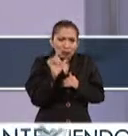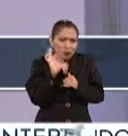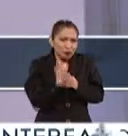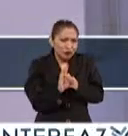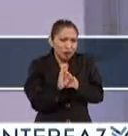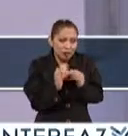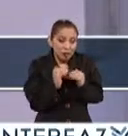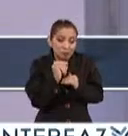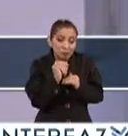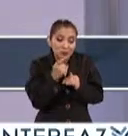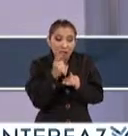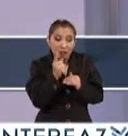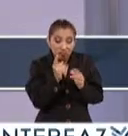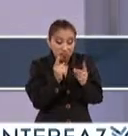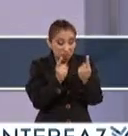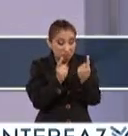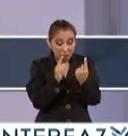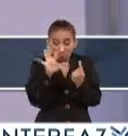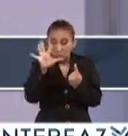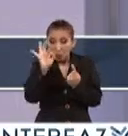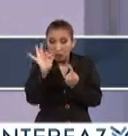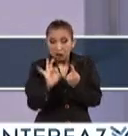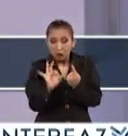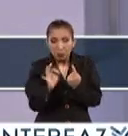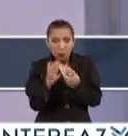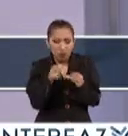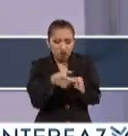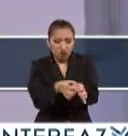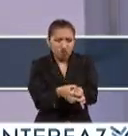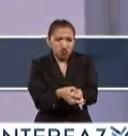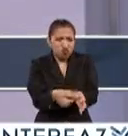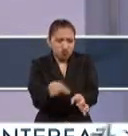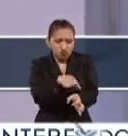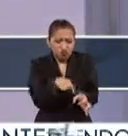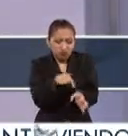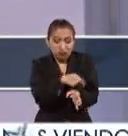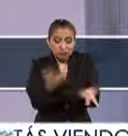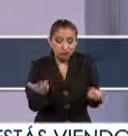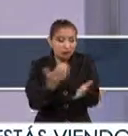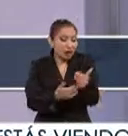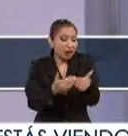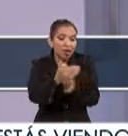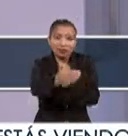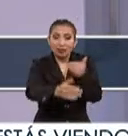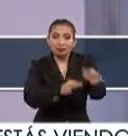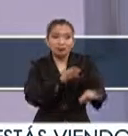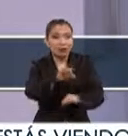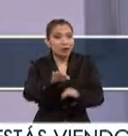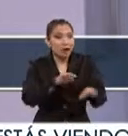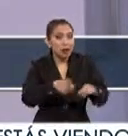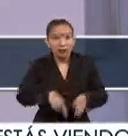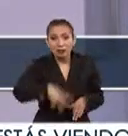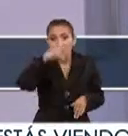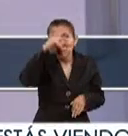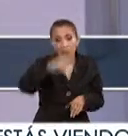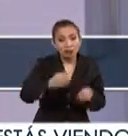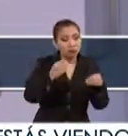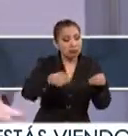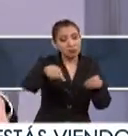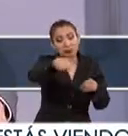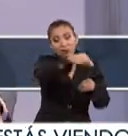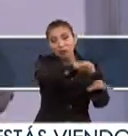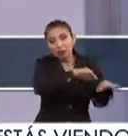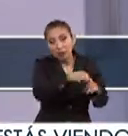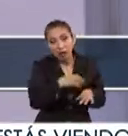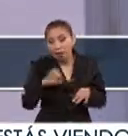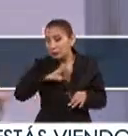500%, pero sobre una base muy pequeña. Entonces, hay por delante muchísimo trabajo. En México hay muchísimo trabajo.